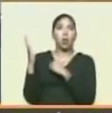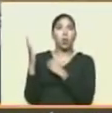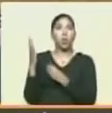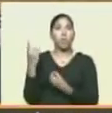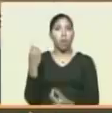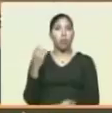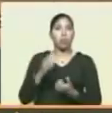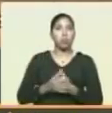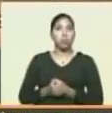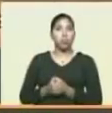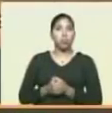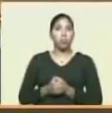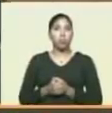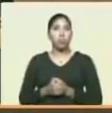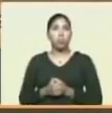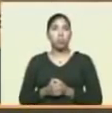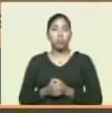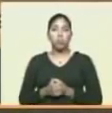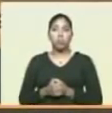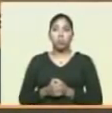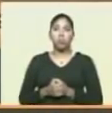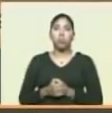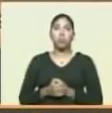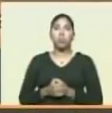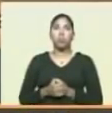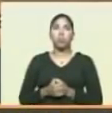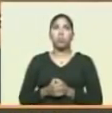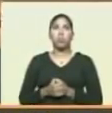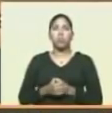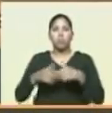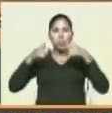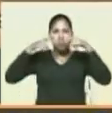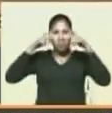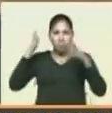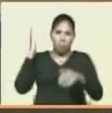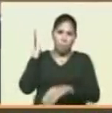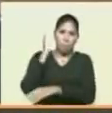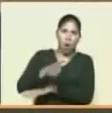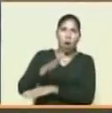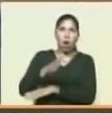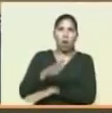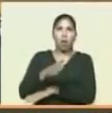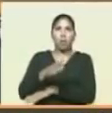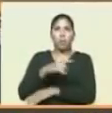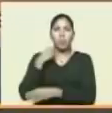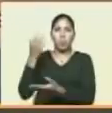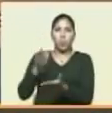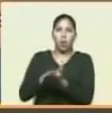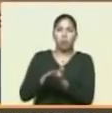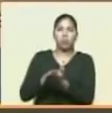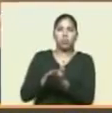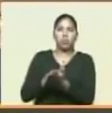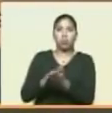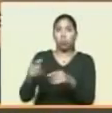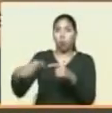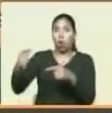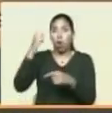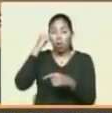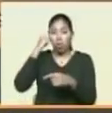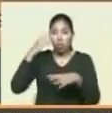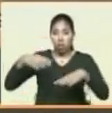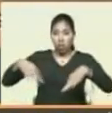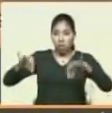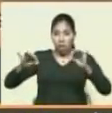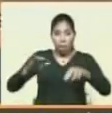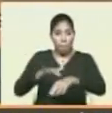el sector textil. ¿Qué hacemos con las pieles del ganado que sacrificamos todos los días? ¿A dónde se van?